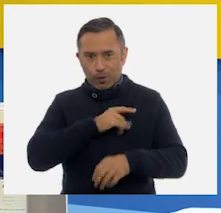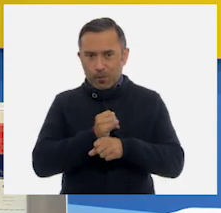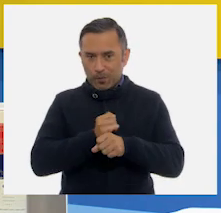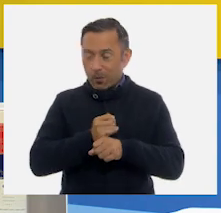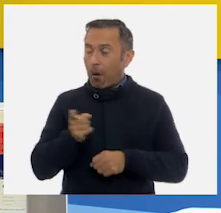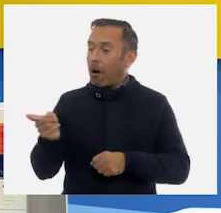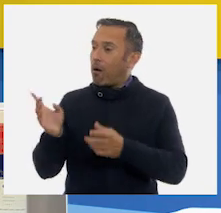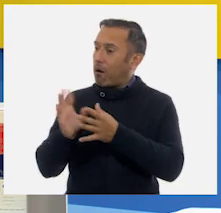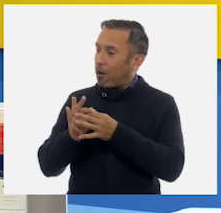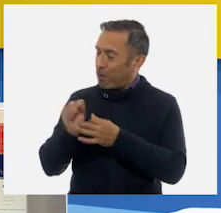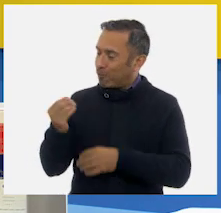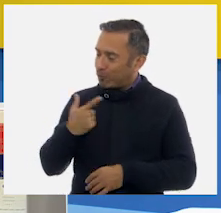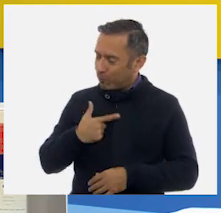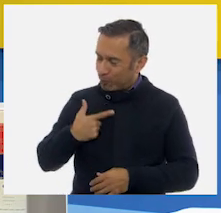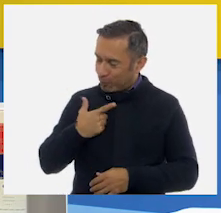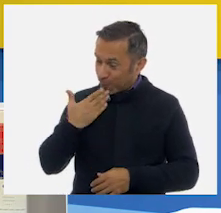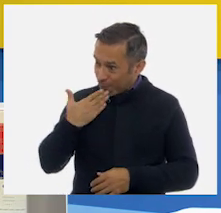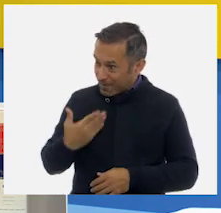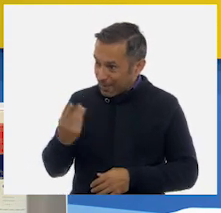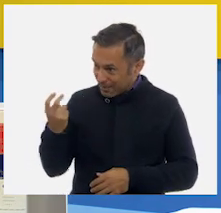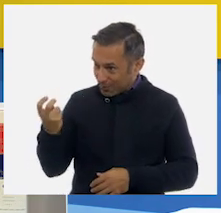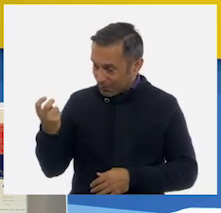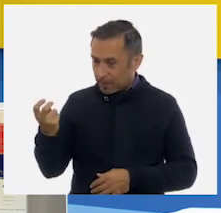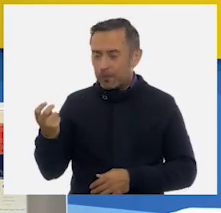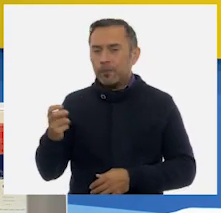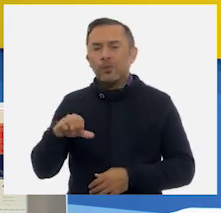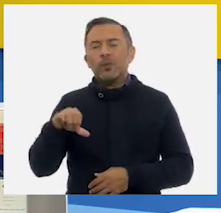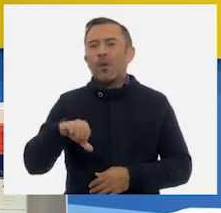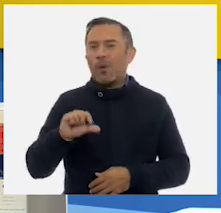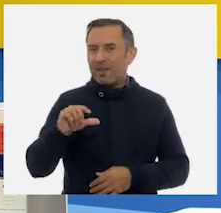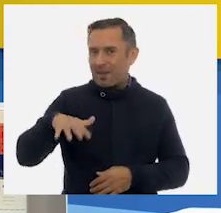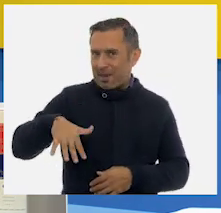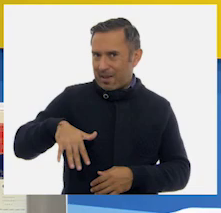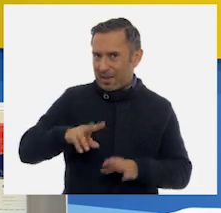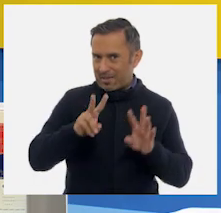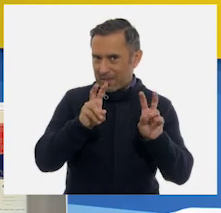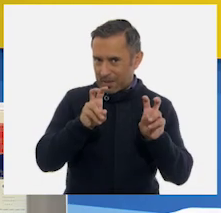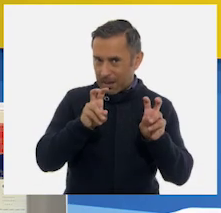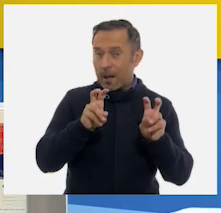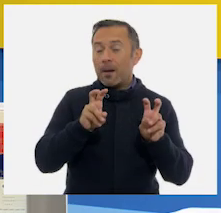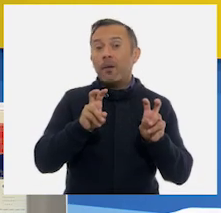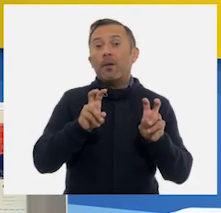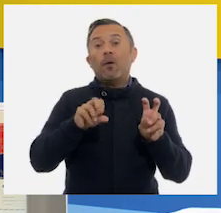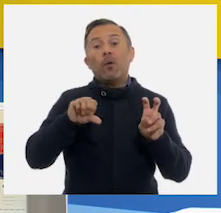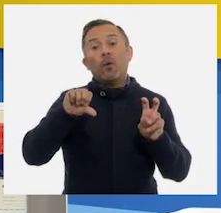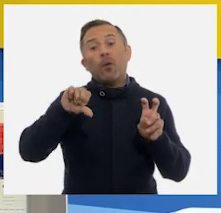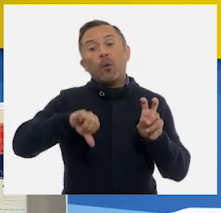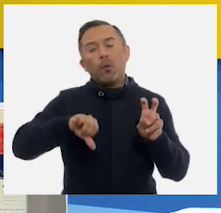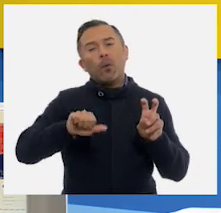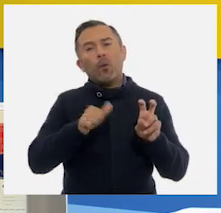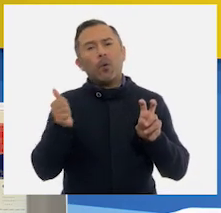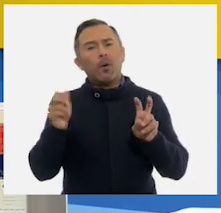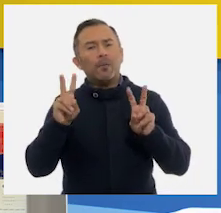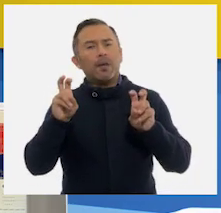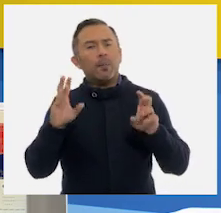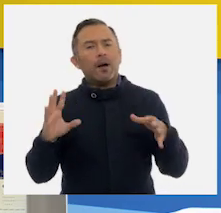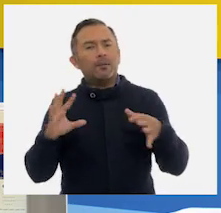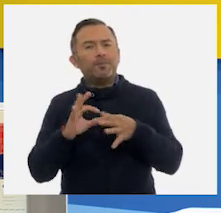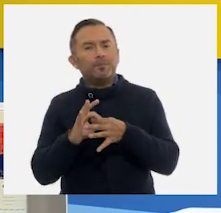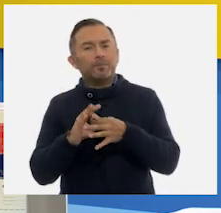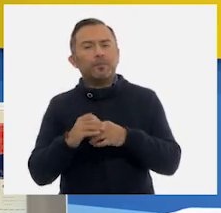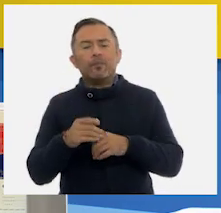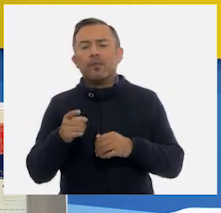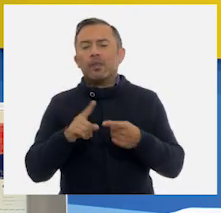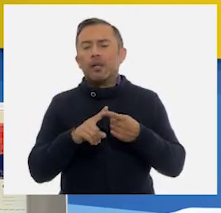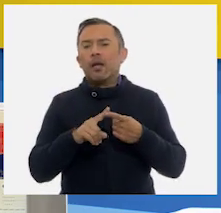eso. Y el tema que acabamos de hablar se vincula con otro de los que vamos a estudiar hoy, el de las relaciones causa